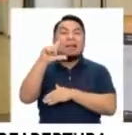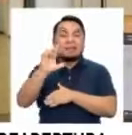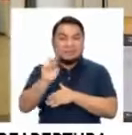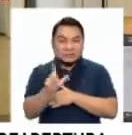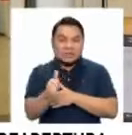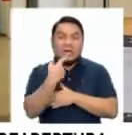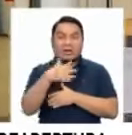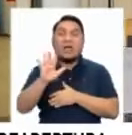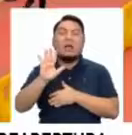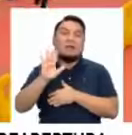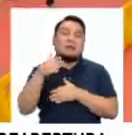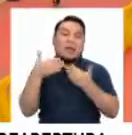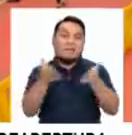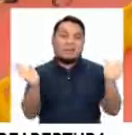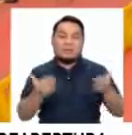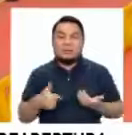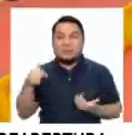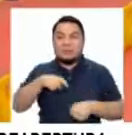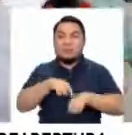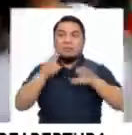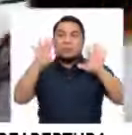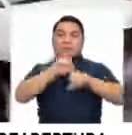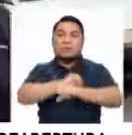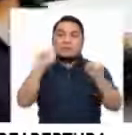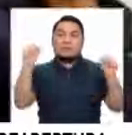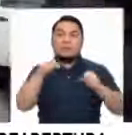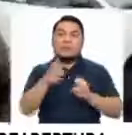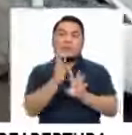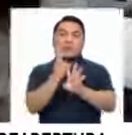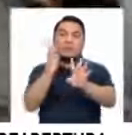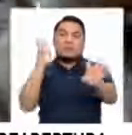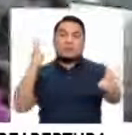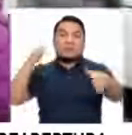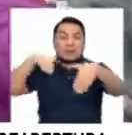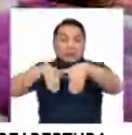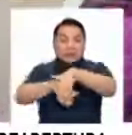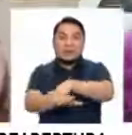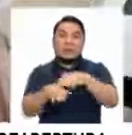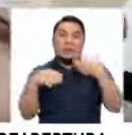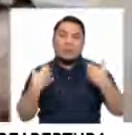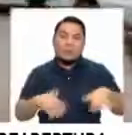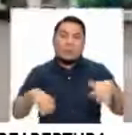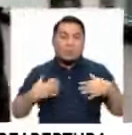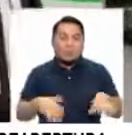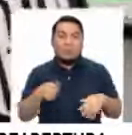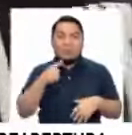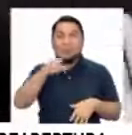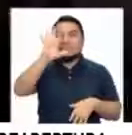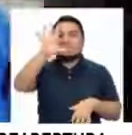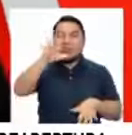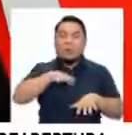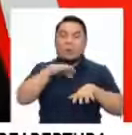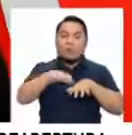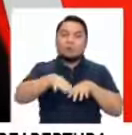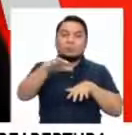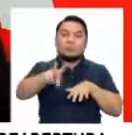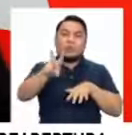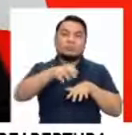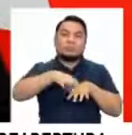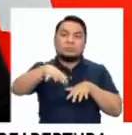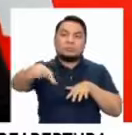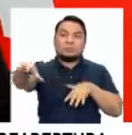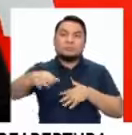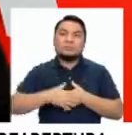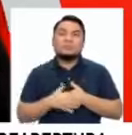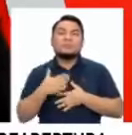puertas. Desde las 9 de la mañana, las colas para ingresar alcanzaron por lo menos 5 cuadras. Tengo que hacer trámites en el